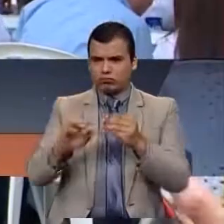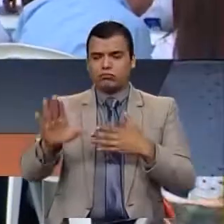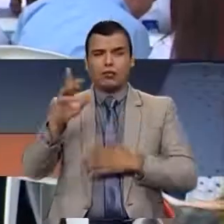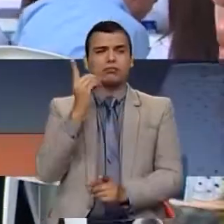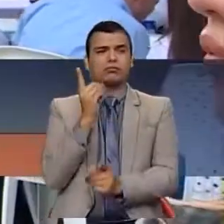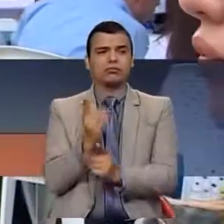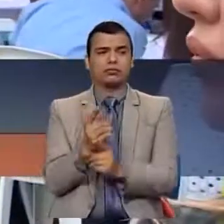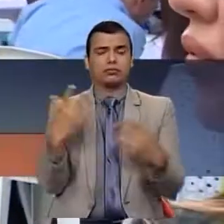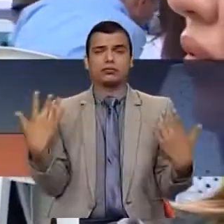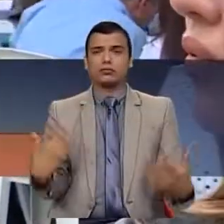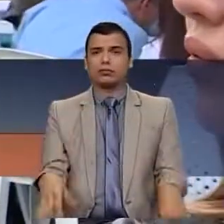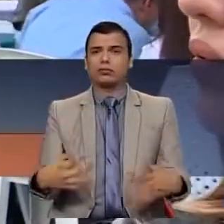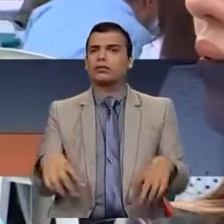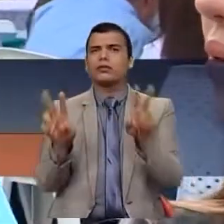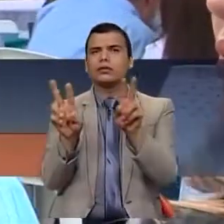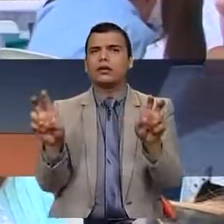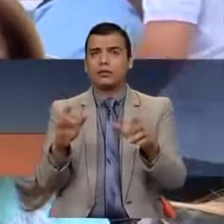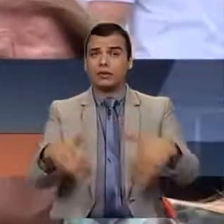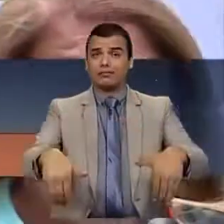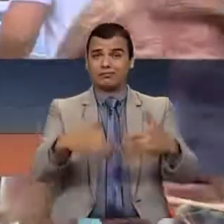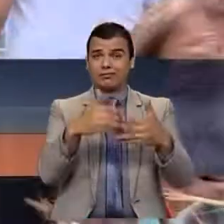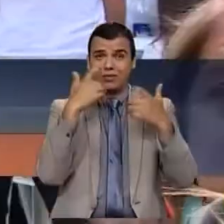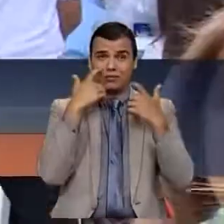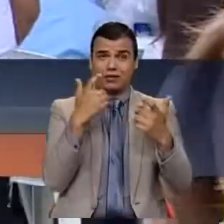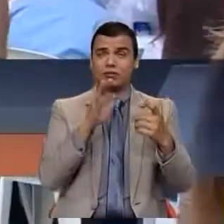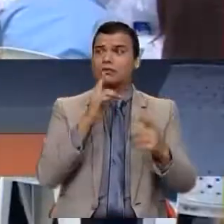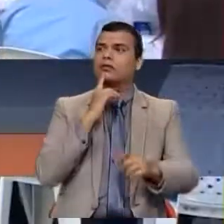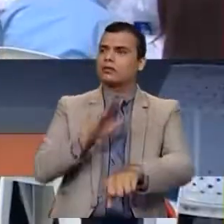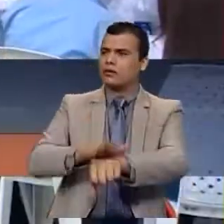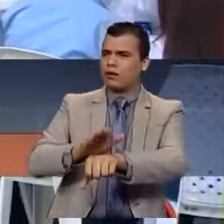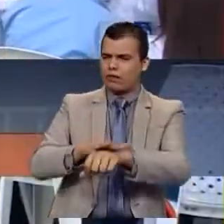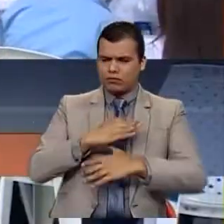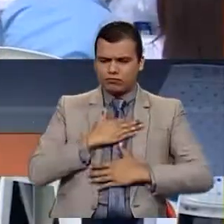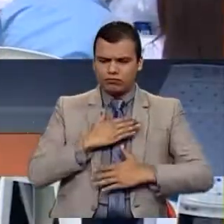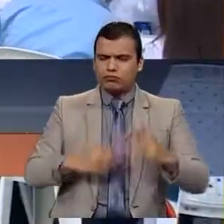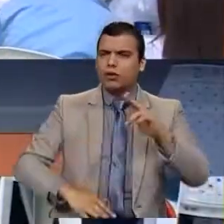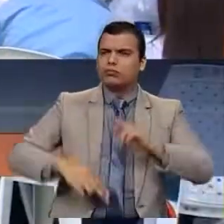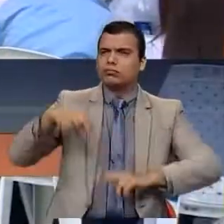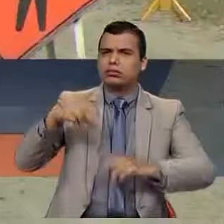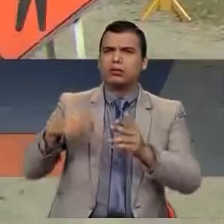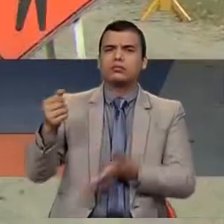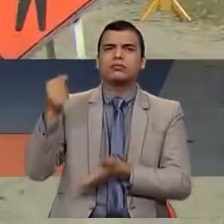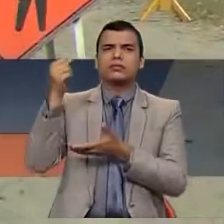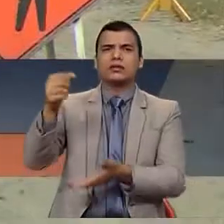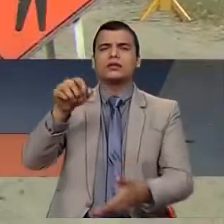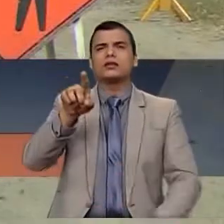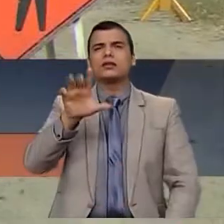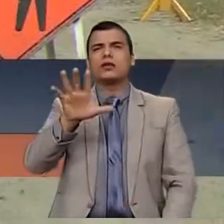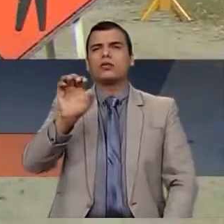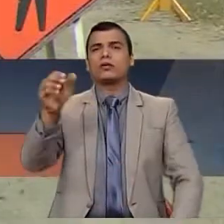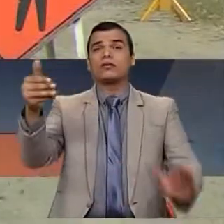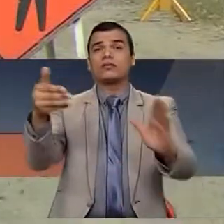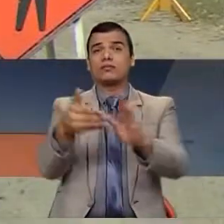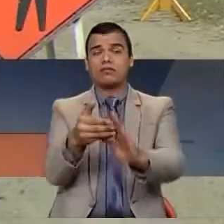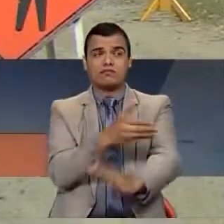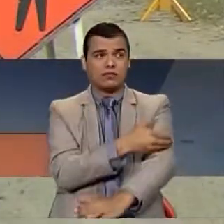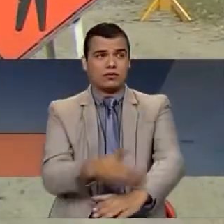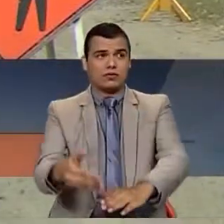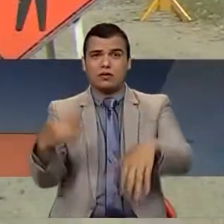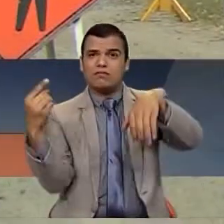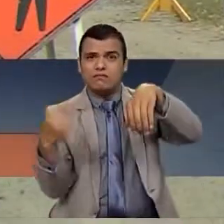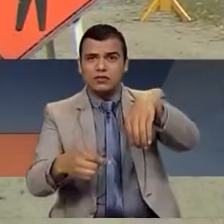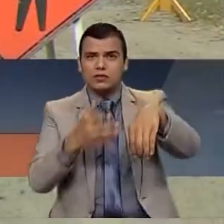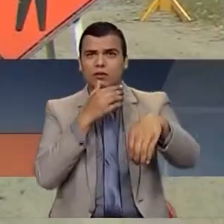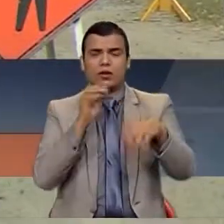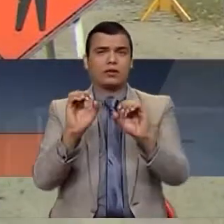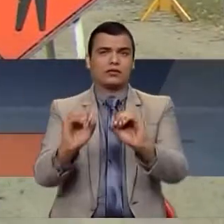es la doble calzada Cali-Candelaria, hoy nos ha dicho, la construyo, la inversión es de 150 mil millones de pesos y va sin peaje. Eso es